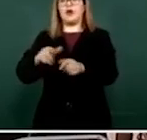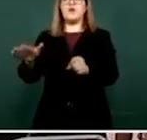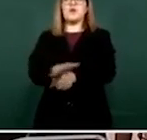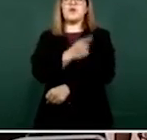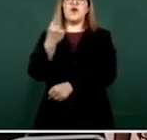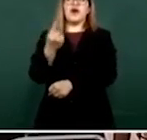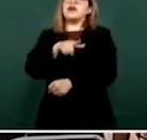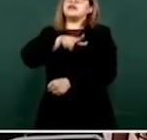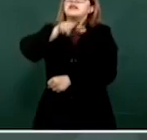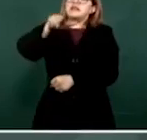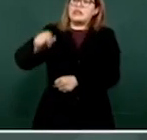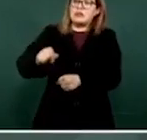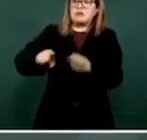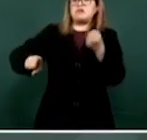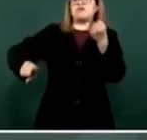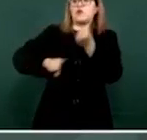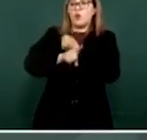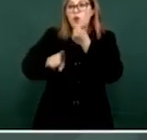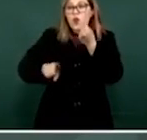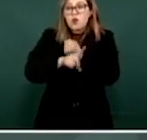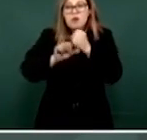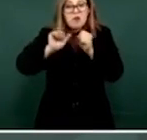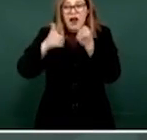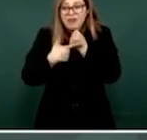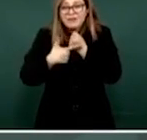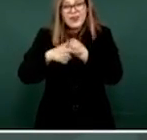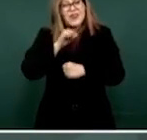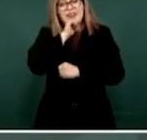ninguna provocación de nada.